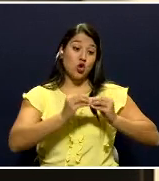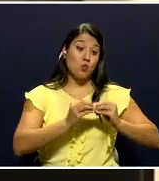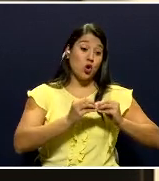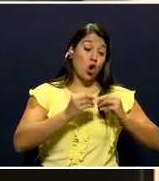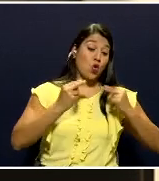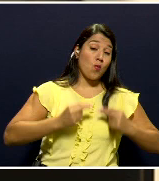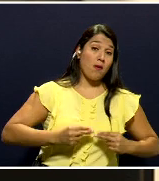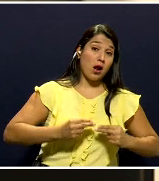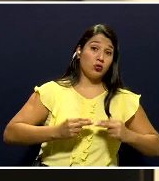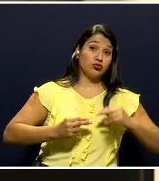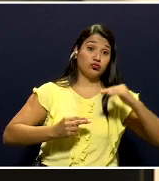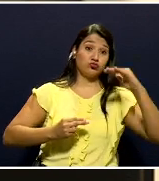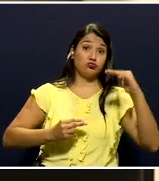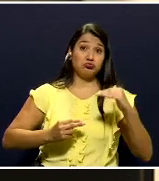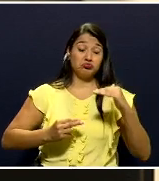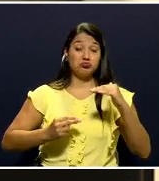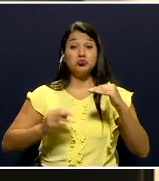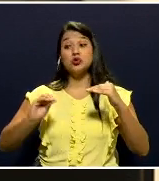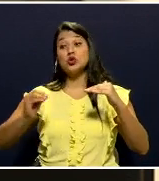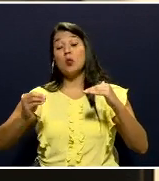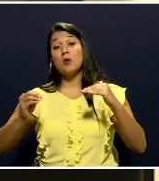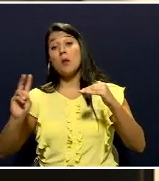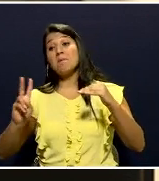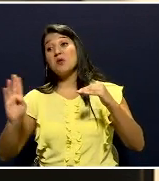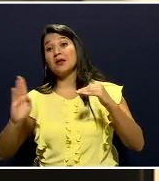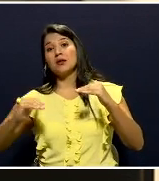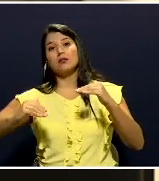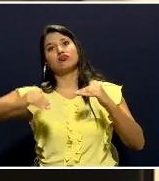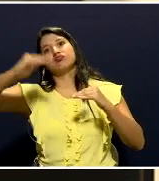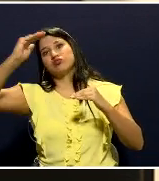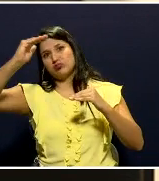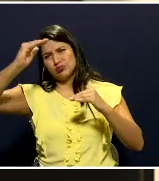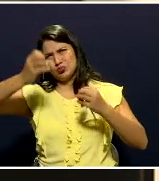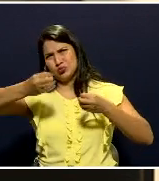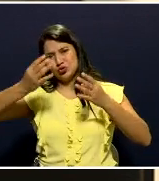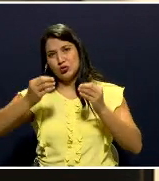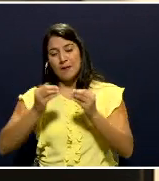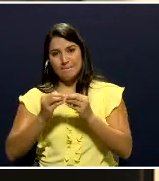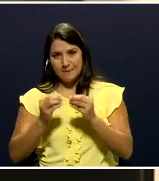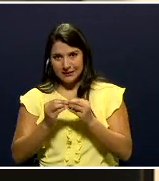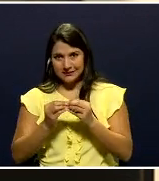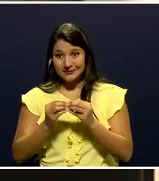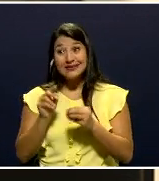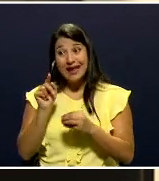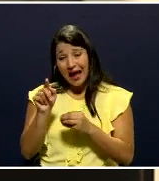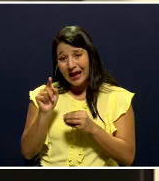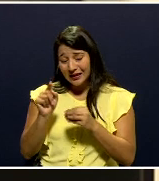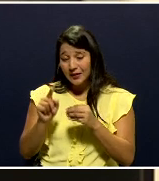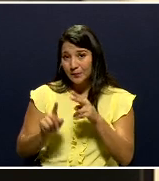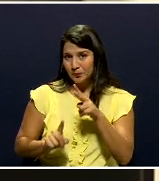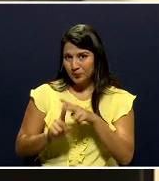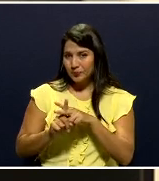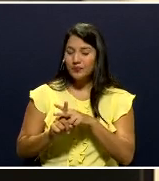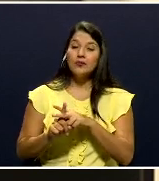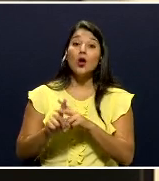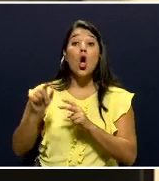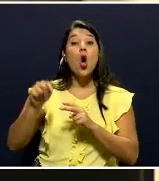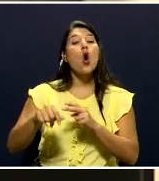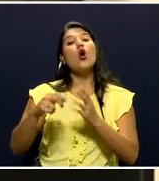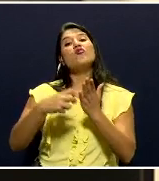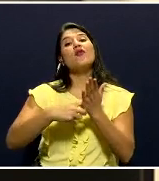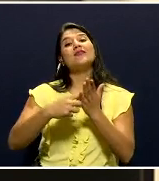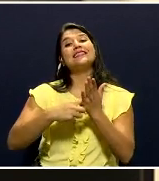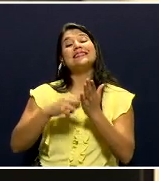es donde surgen principalmente los agentes infecciosos. De hecho, hoy se publicó en la revista Nature